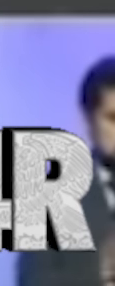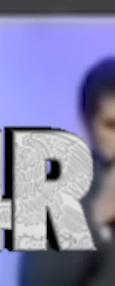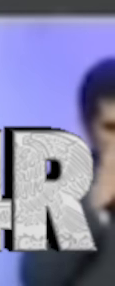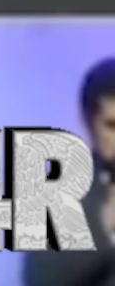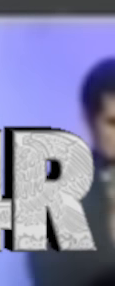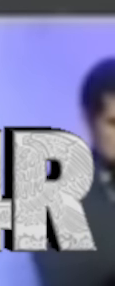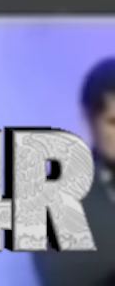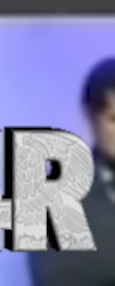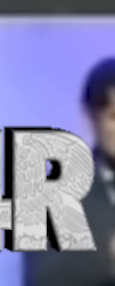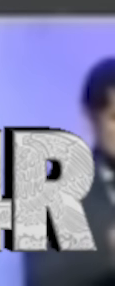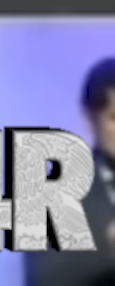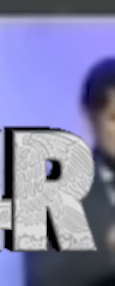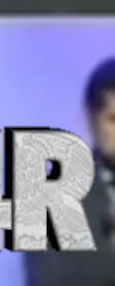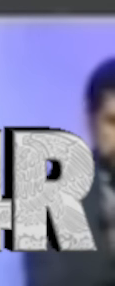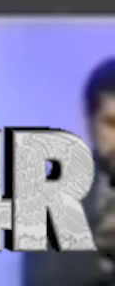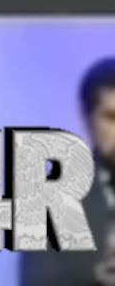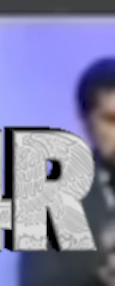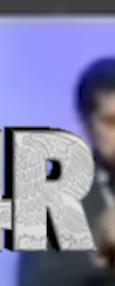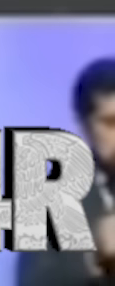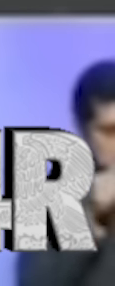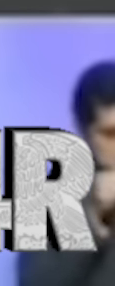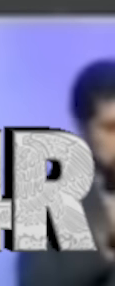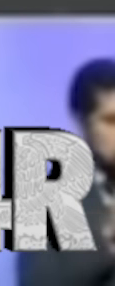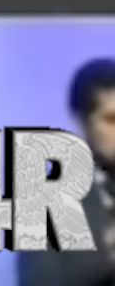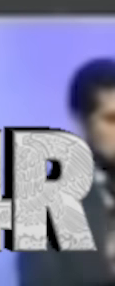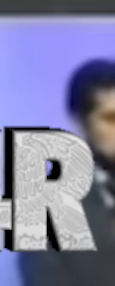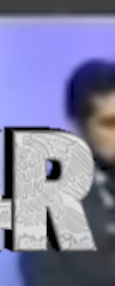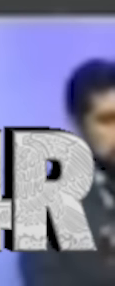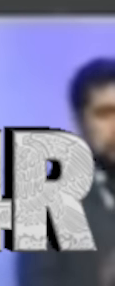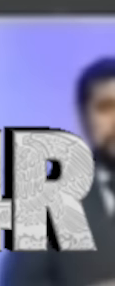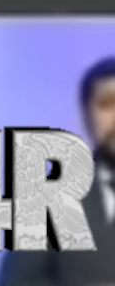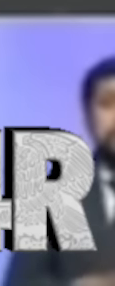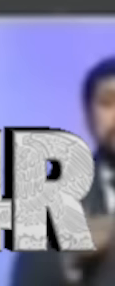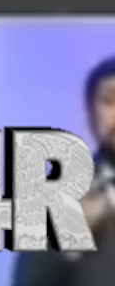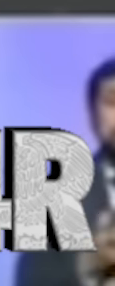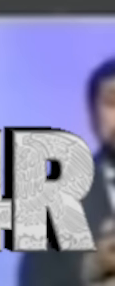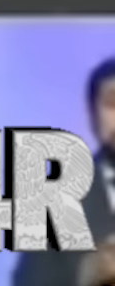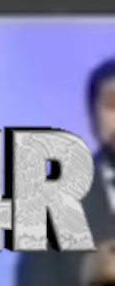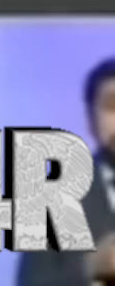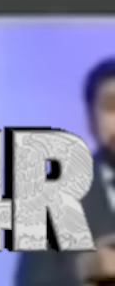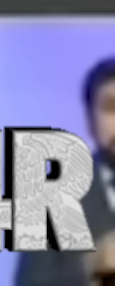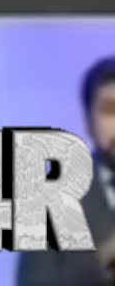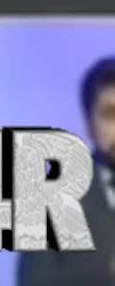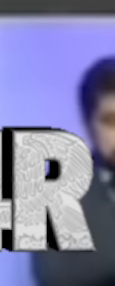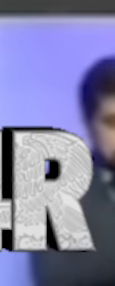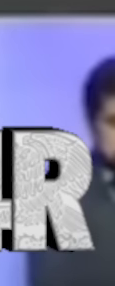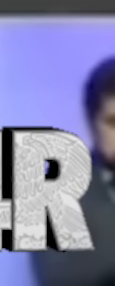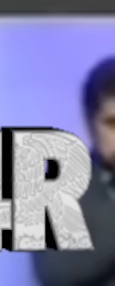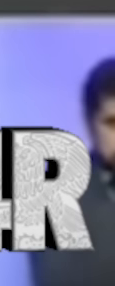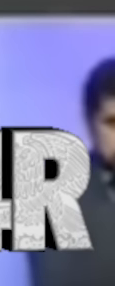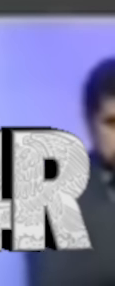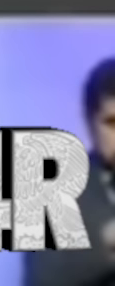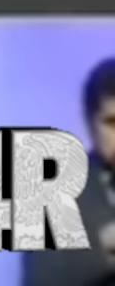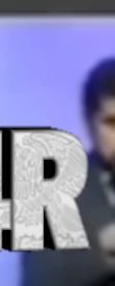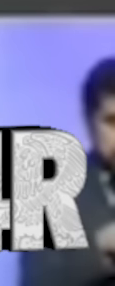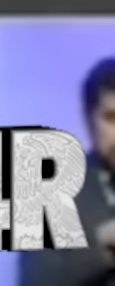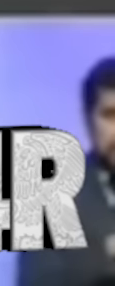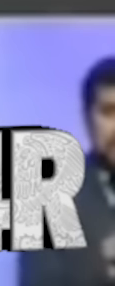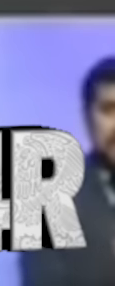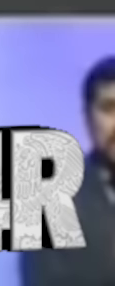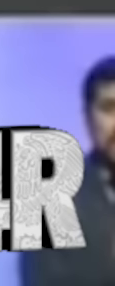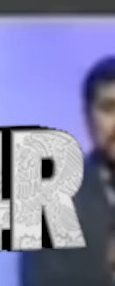pertinentemente en este canal y ya saben si les gustó el video por favor dejen su like Comenten y compartan con todos sus amigos